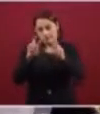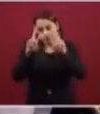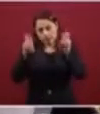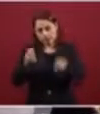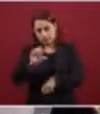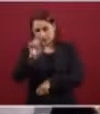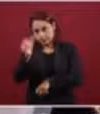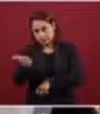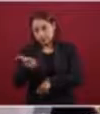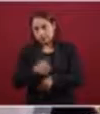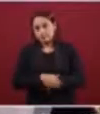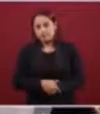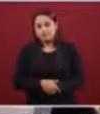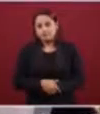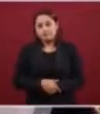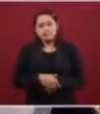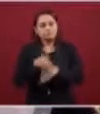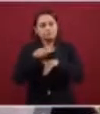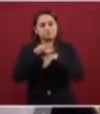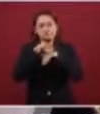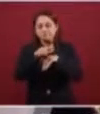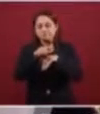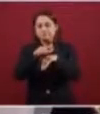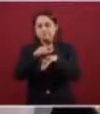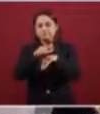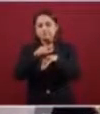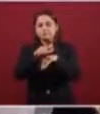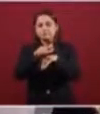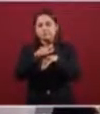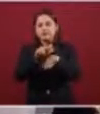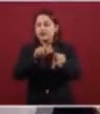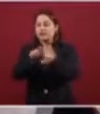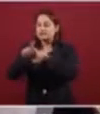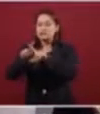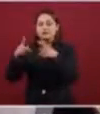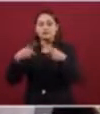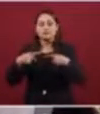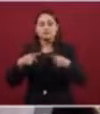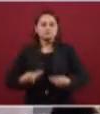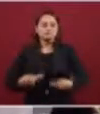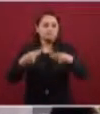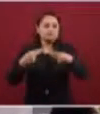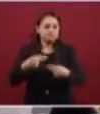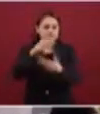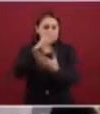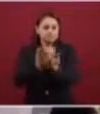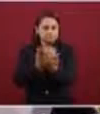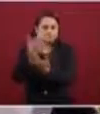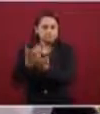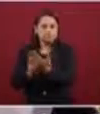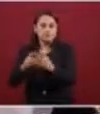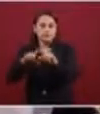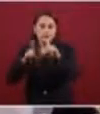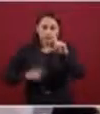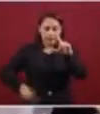Podemos pasar sobre los clientes que tenemos, 674